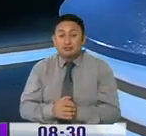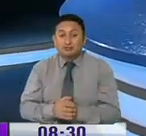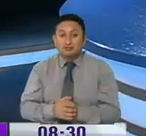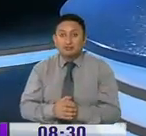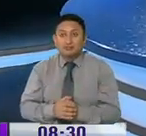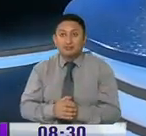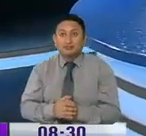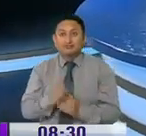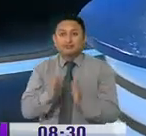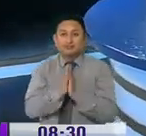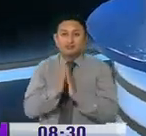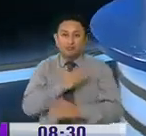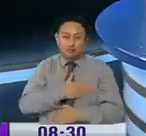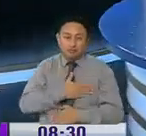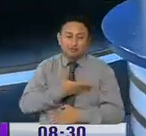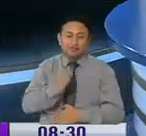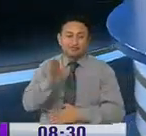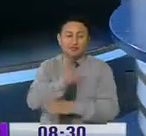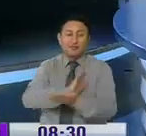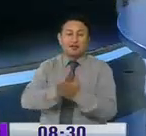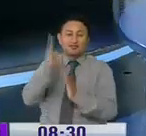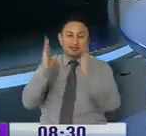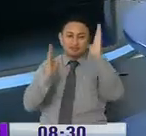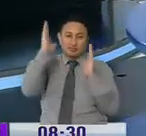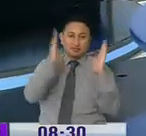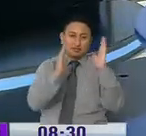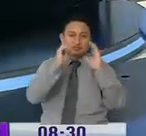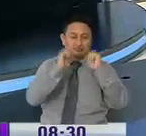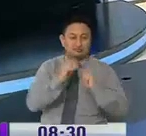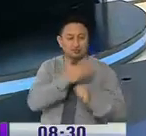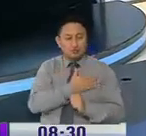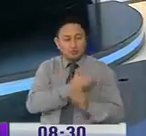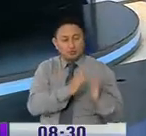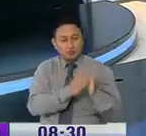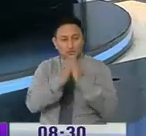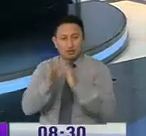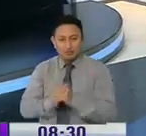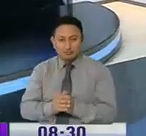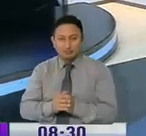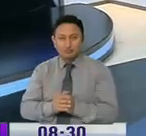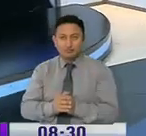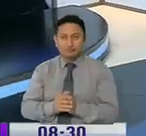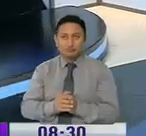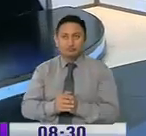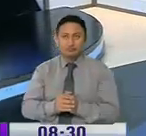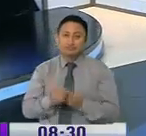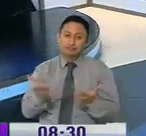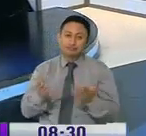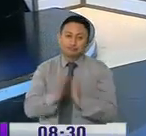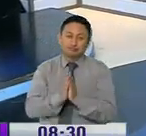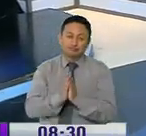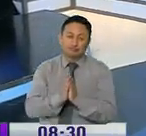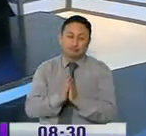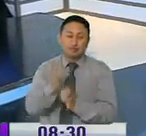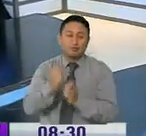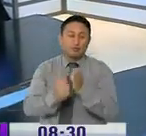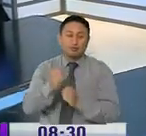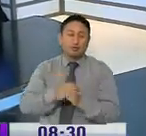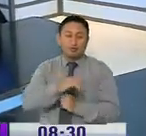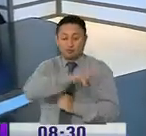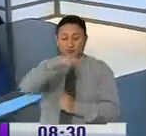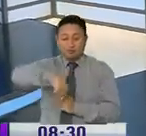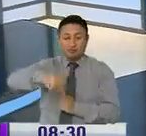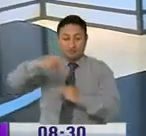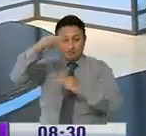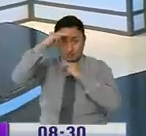Mora, por favor, sector San Carlos, del norte de la ciudad, también hay que ir a arreglar por eso. Por favor. Nos caemos, o sea, no hay como transitar. No hay derecho. Problemas ciudadanos que tiene